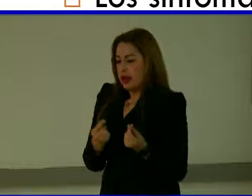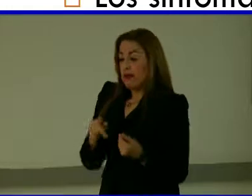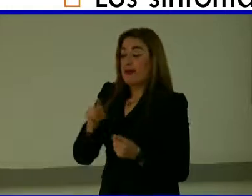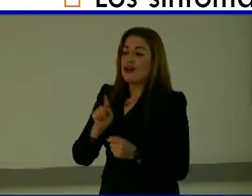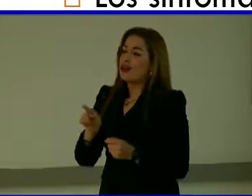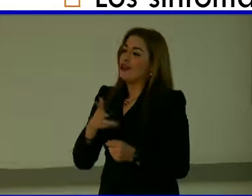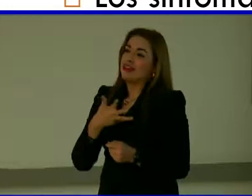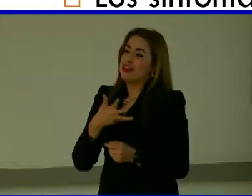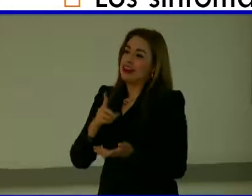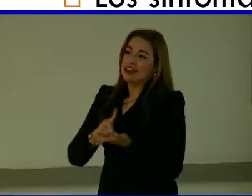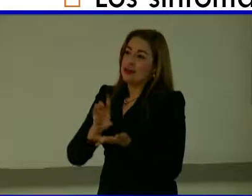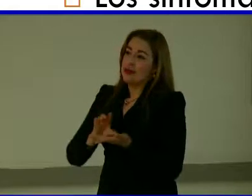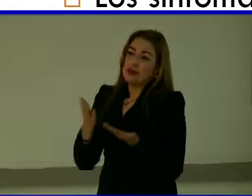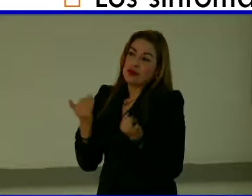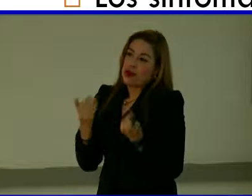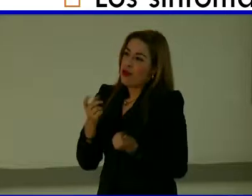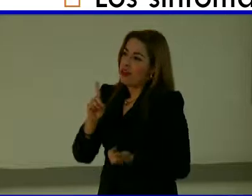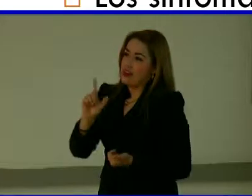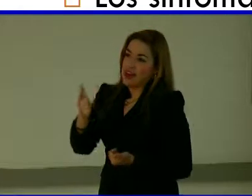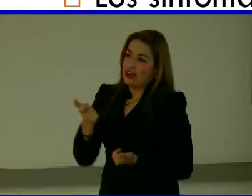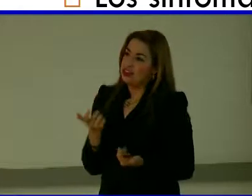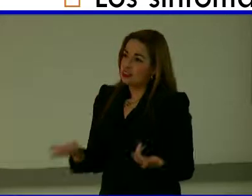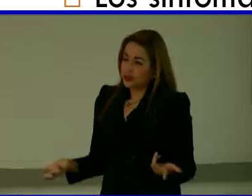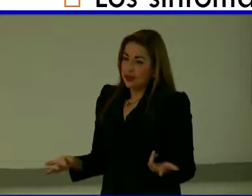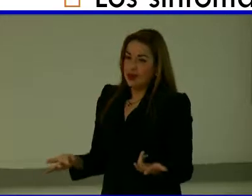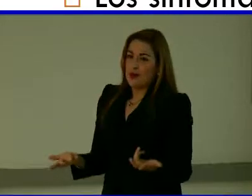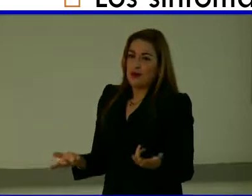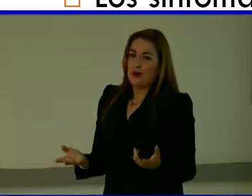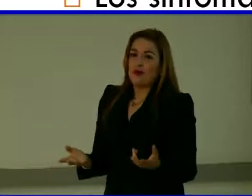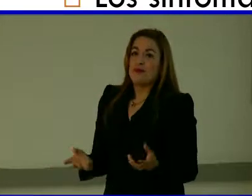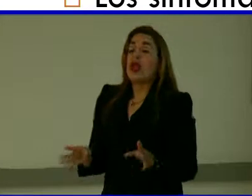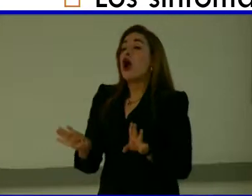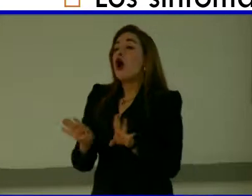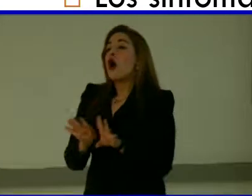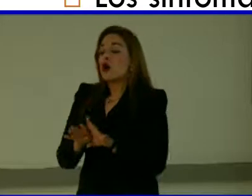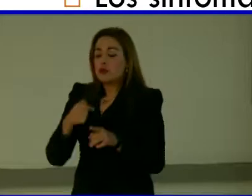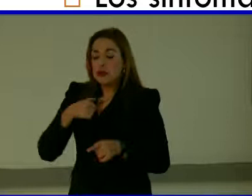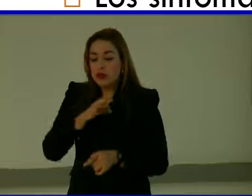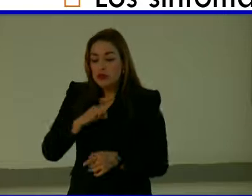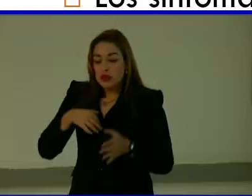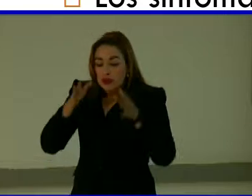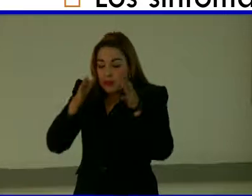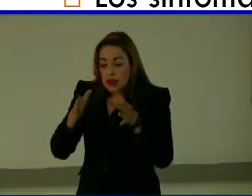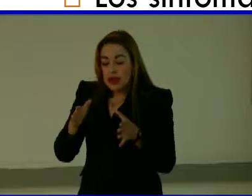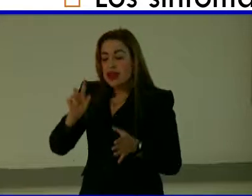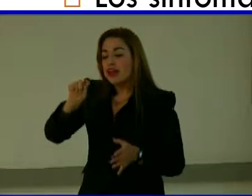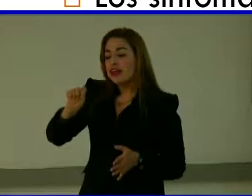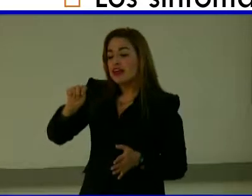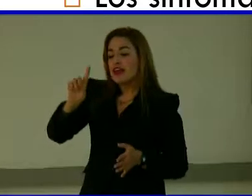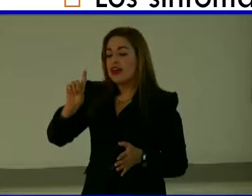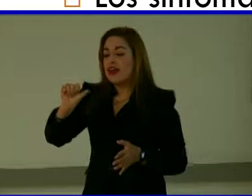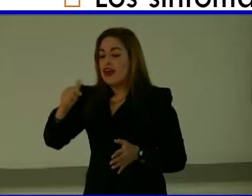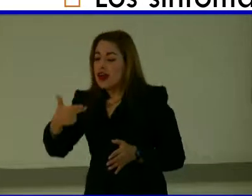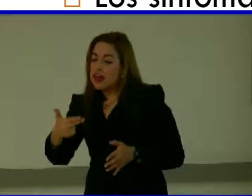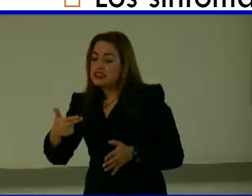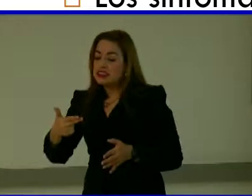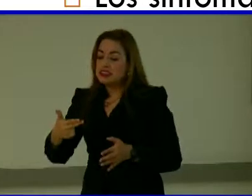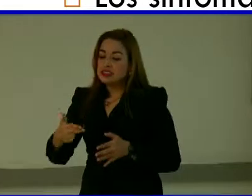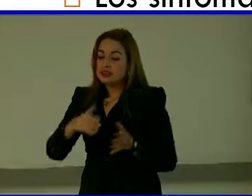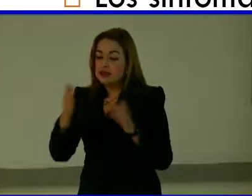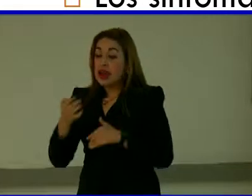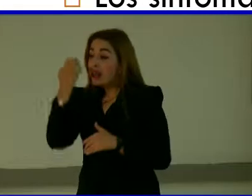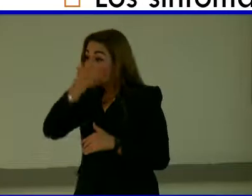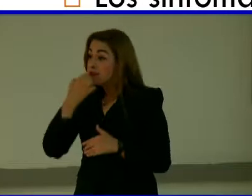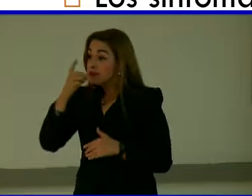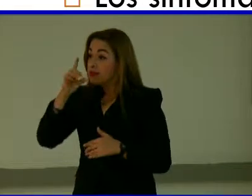¿Cómo se define el TDA en el DSM-5? Un patrón